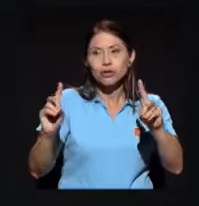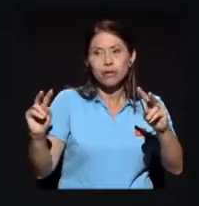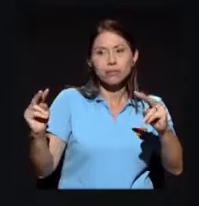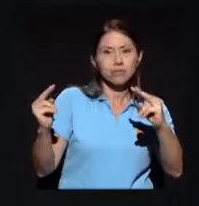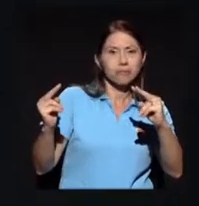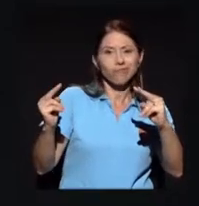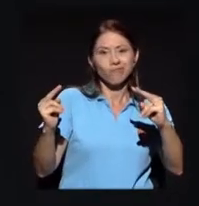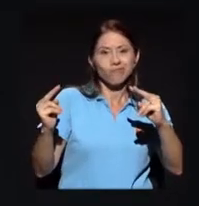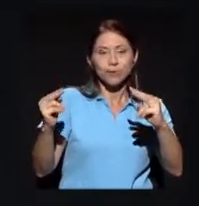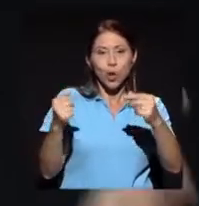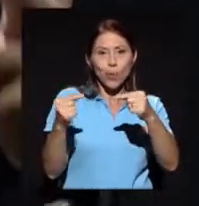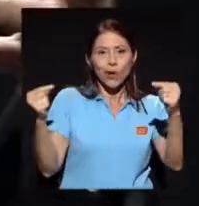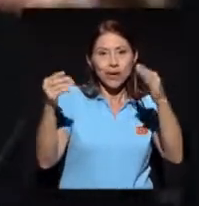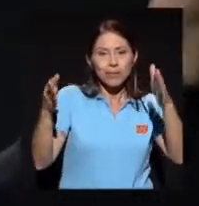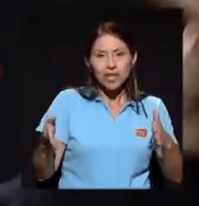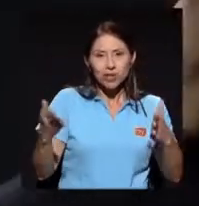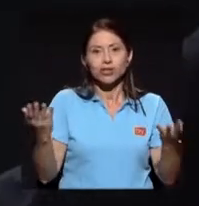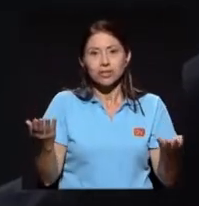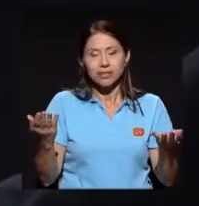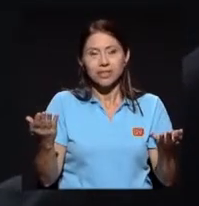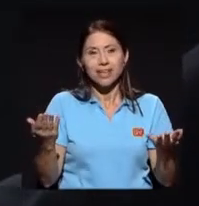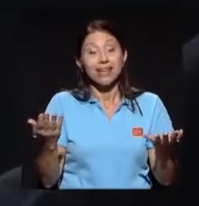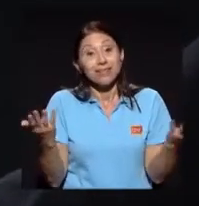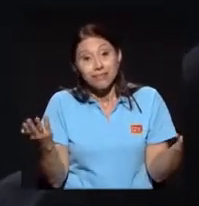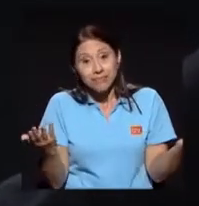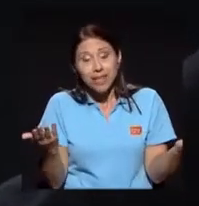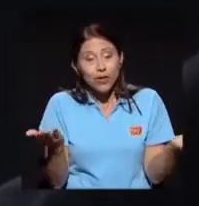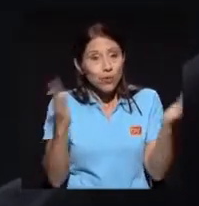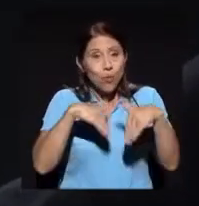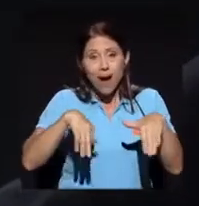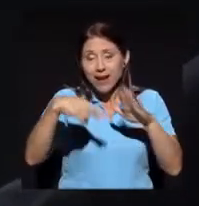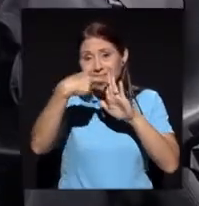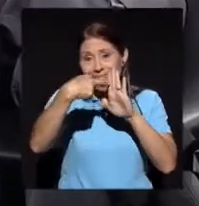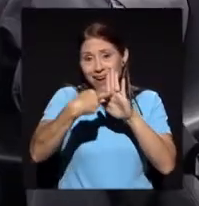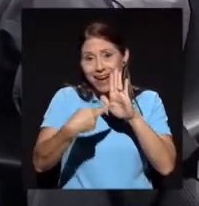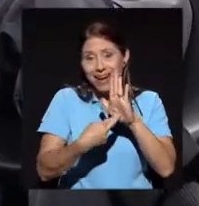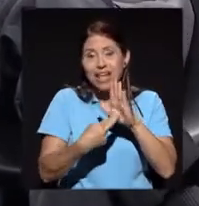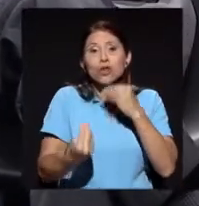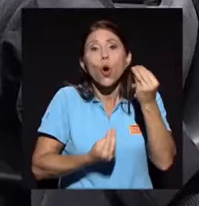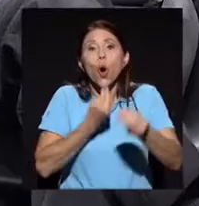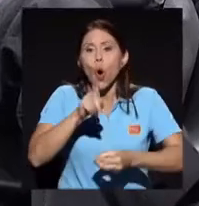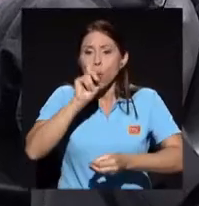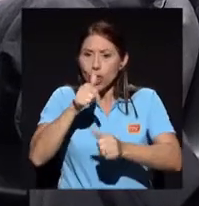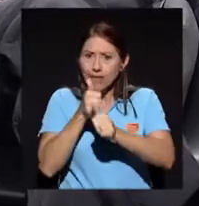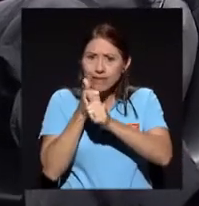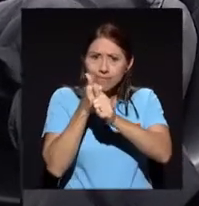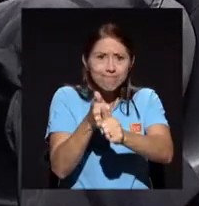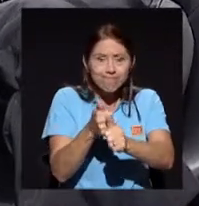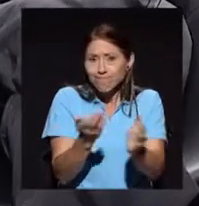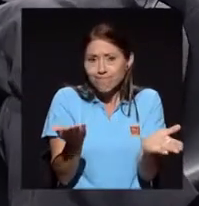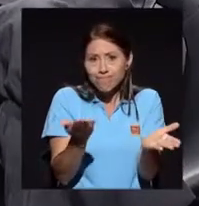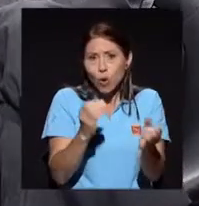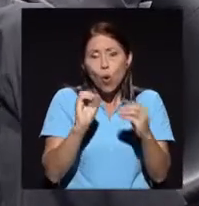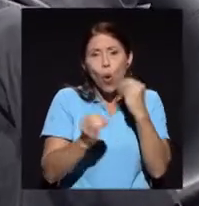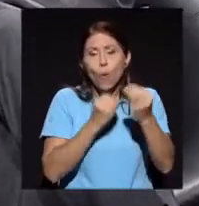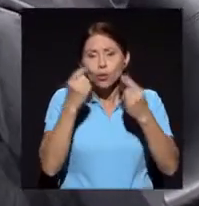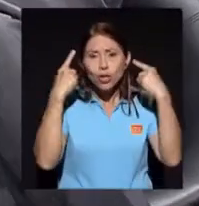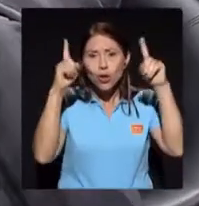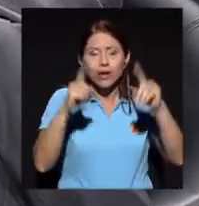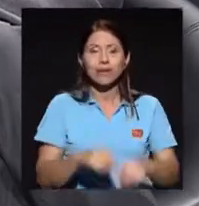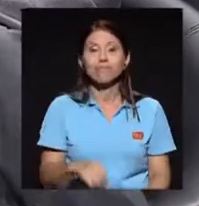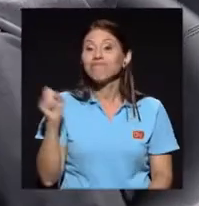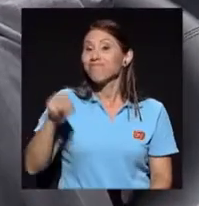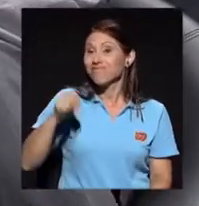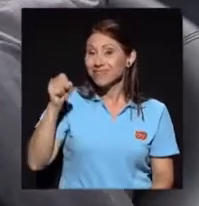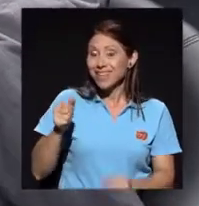como enemigos y no hay reglas de cómo es que tiene que ser como es ni ni cómo se logra si el reino unido